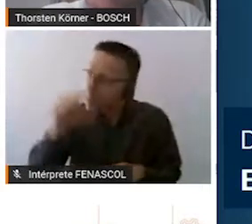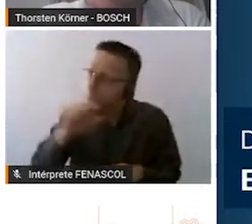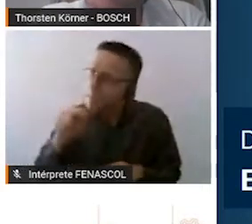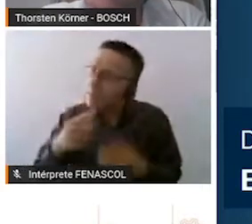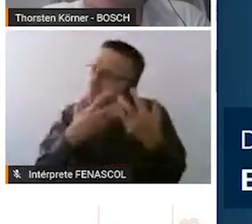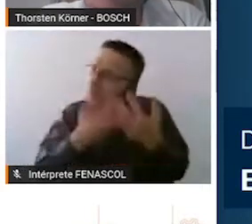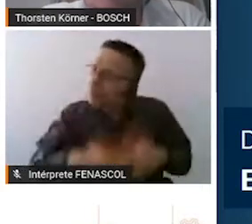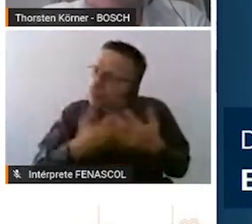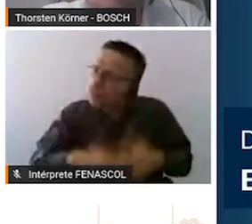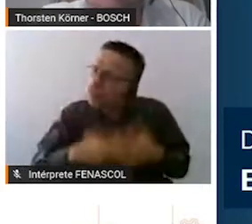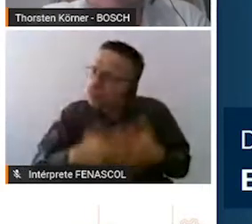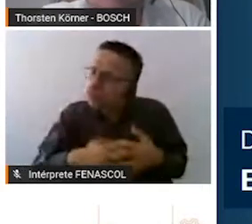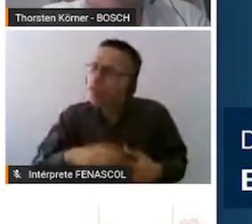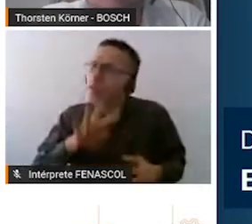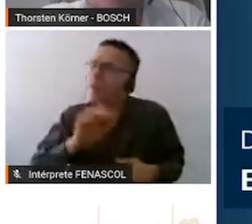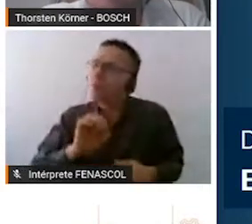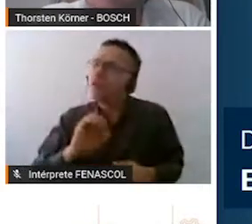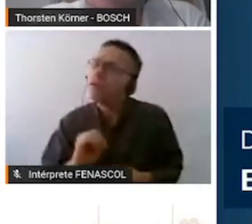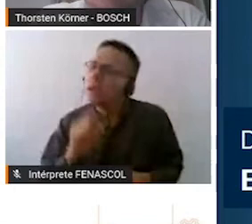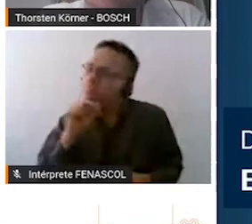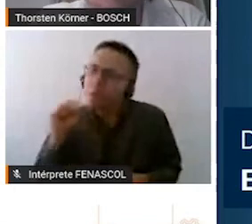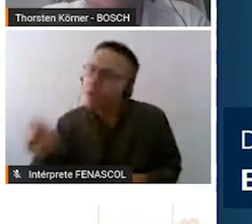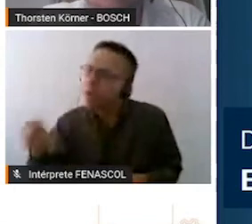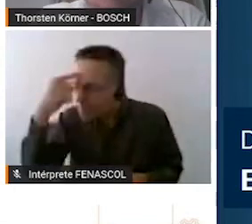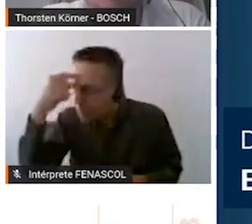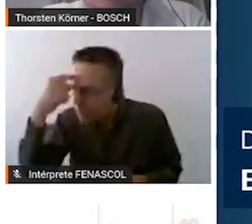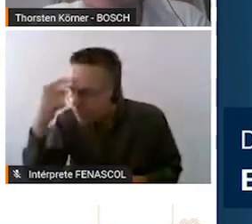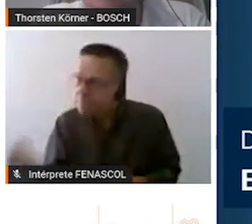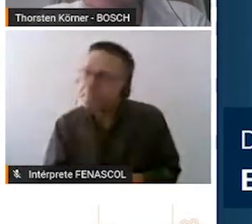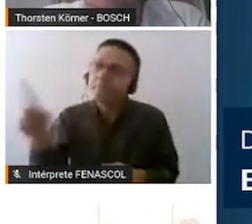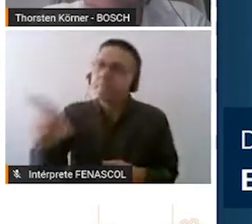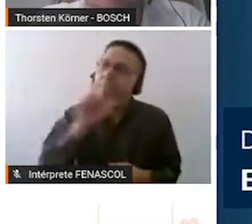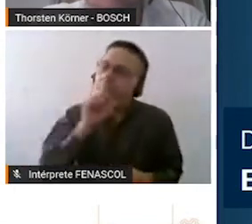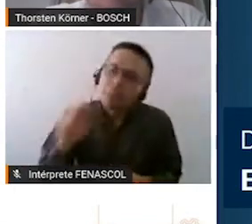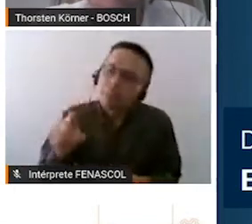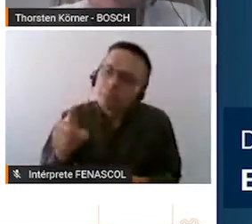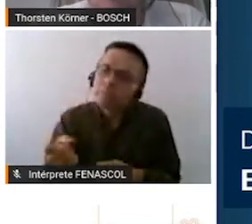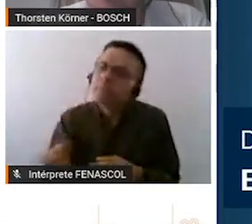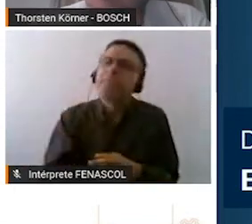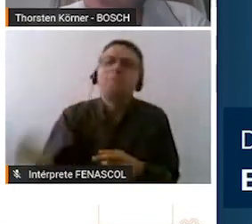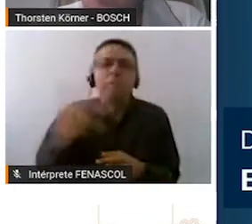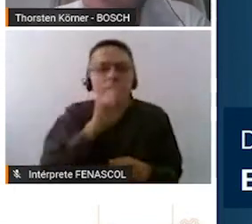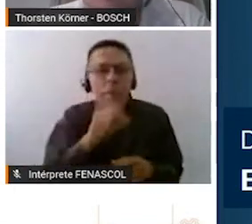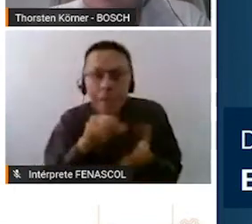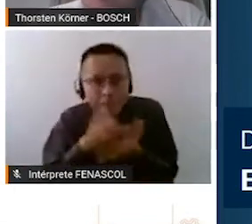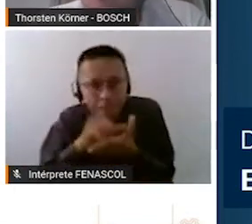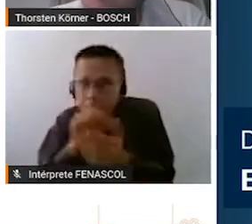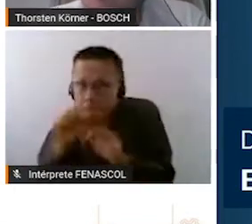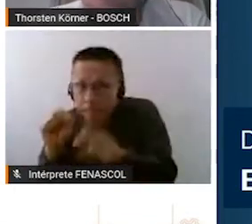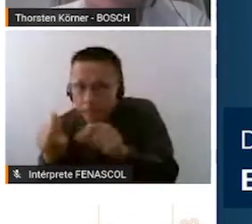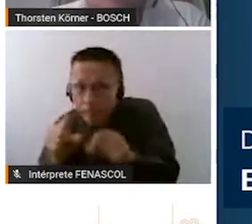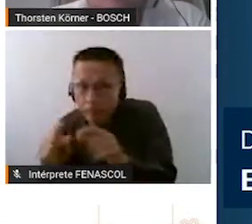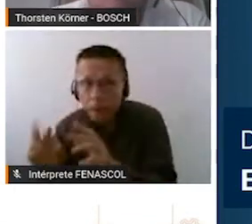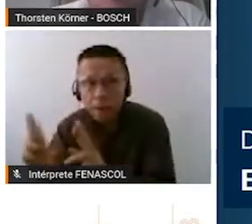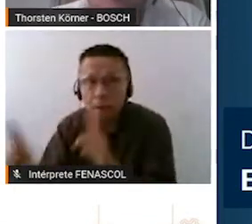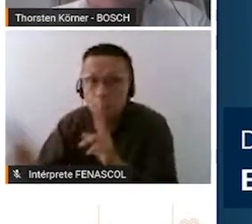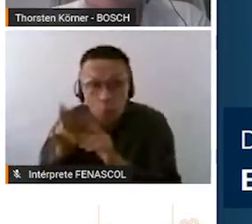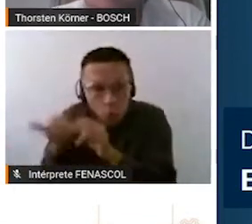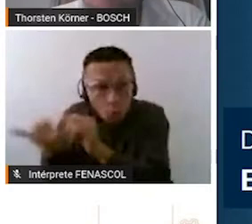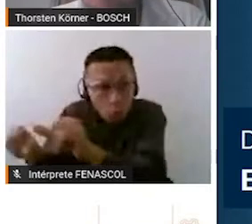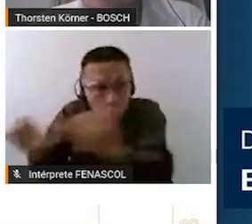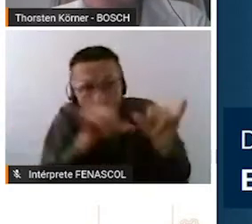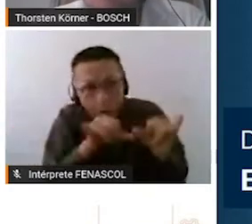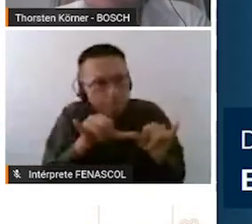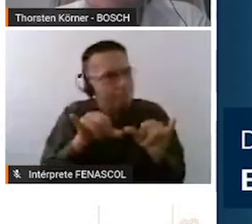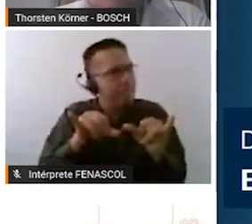industria 4.0 vas a recibir probablemente más de 10 respuestas diferentes. Entonces, antes